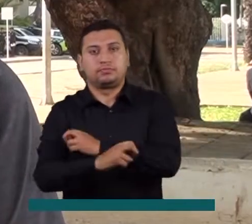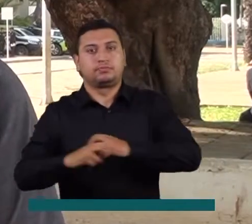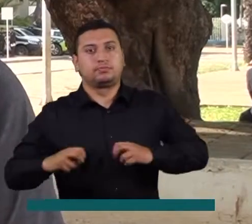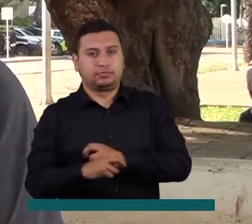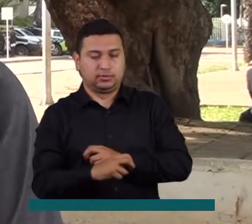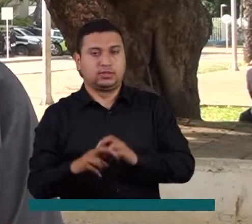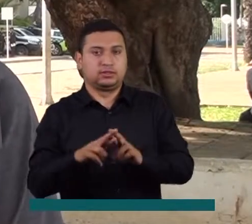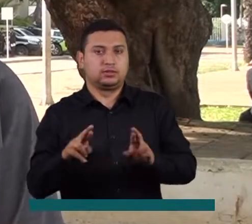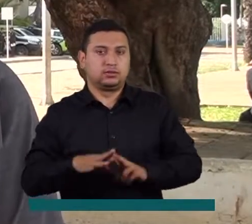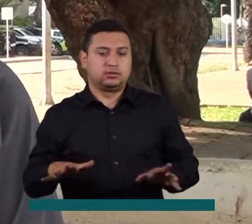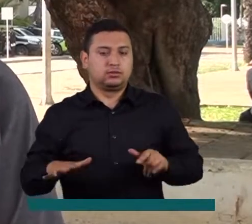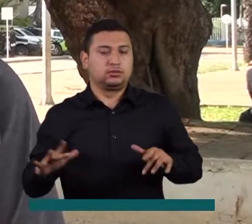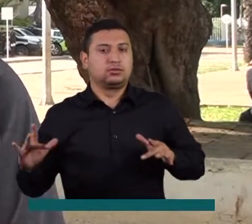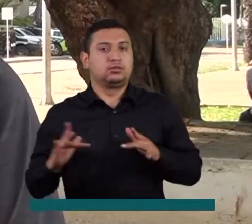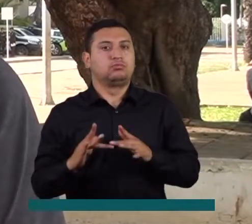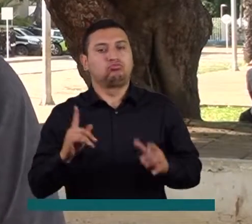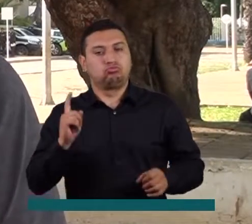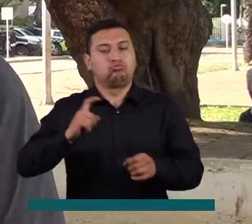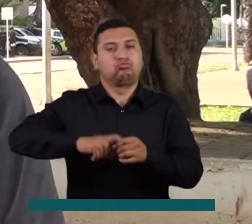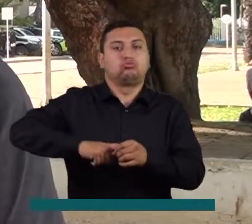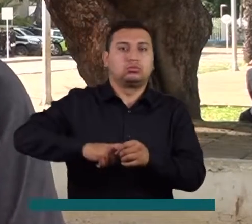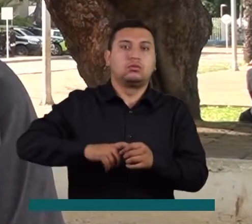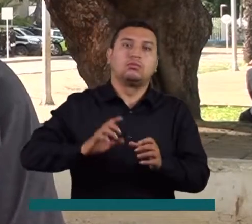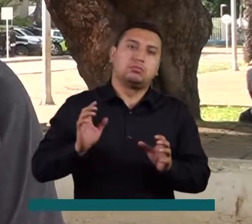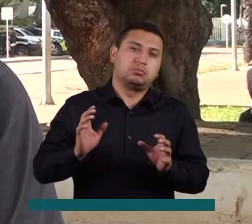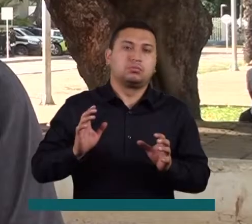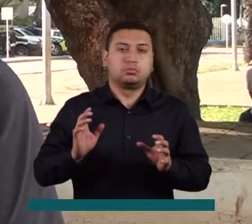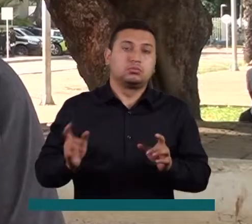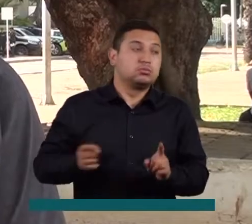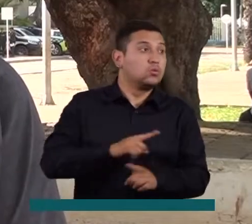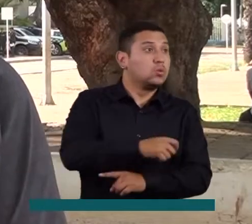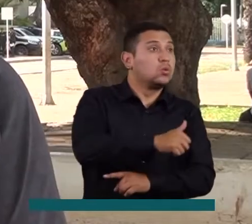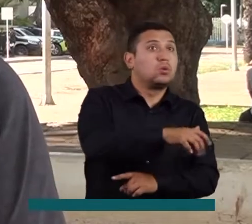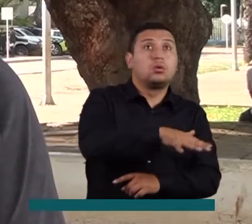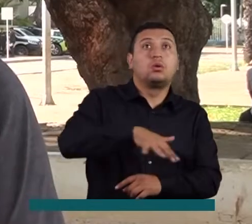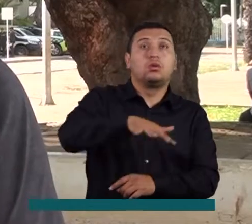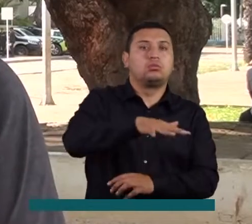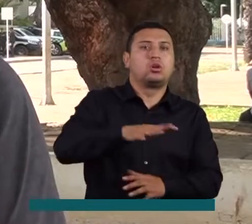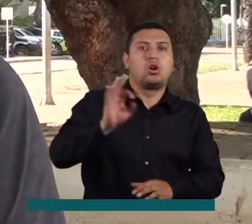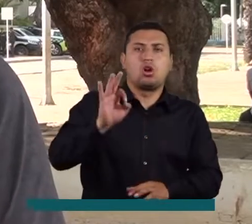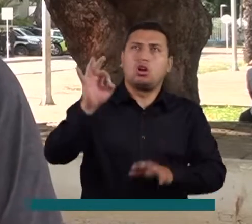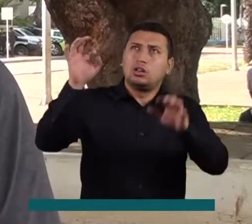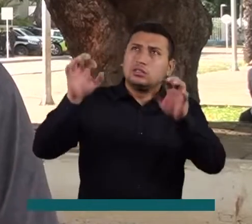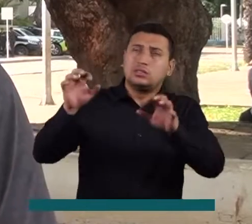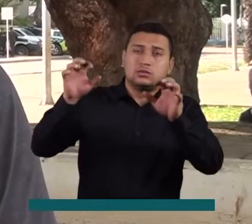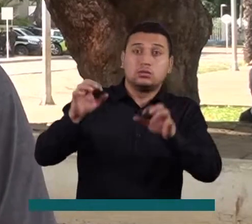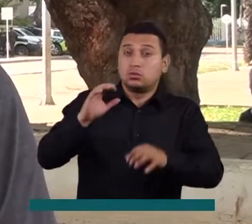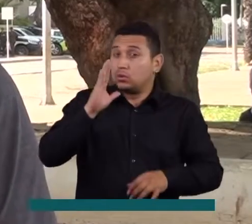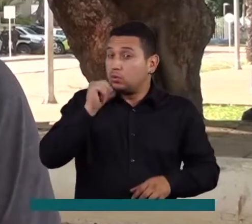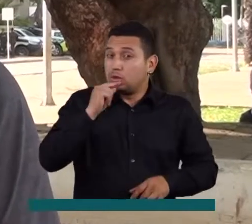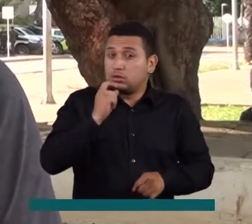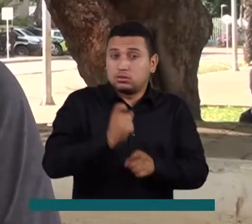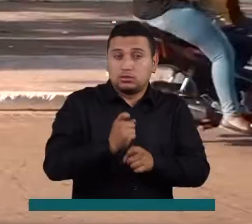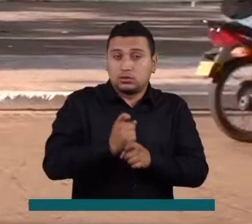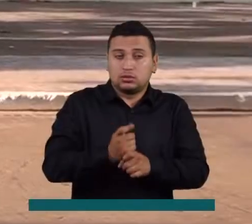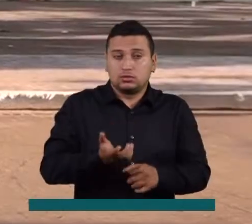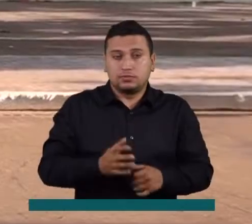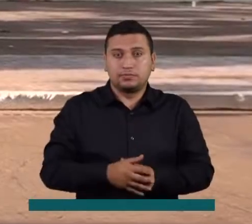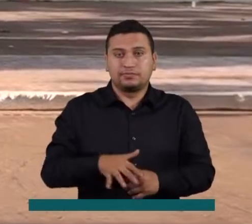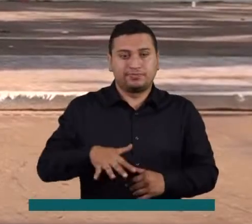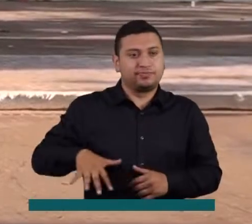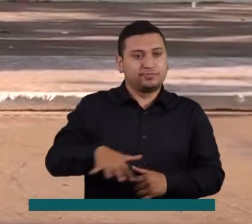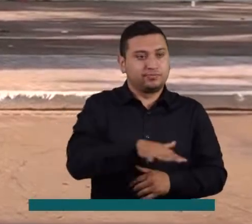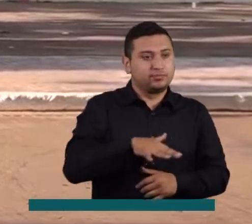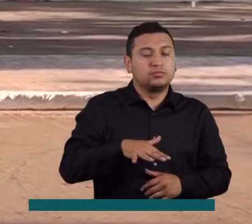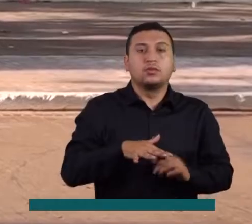de ciertas partes para poder tener internet y hacer una comunicación con otros. Ojalá que haga una nubazoncita y un aguacero para que vea que se va todo. Esta es la